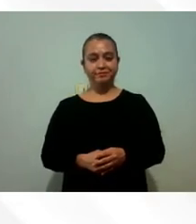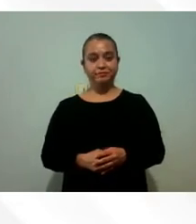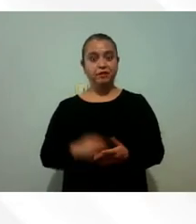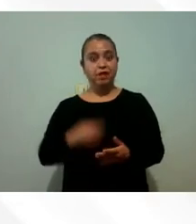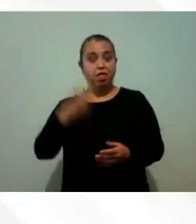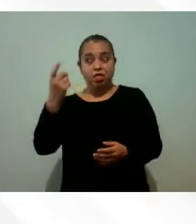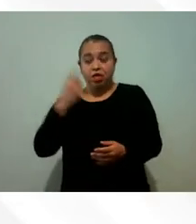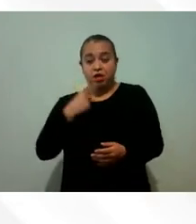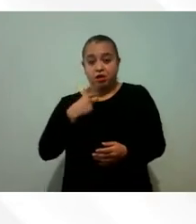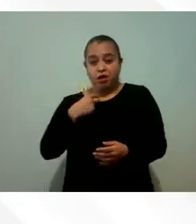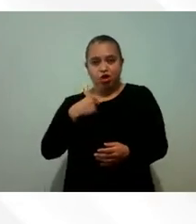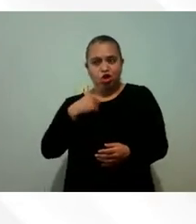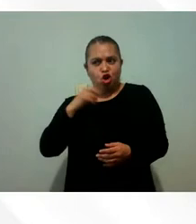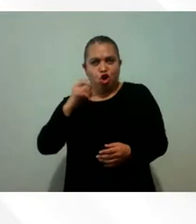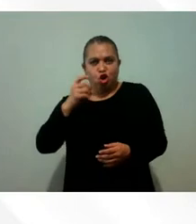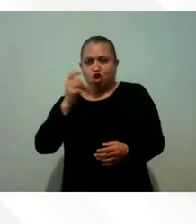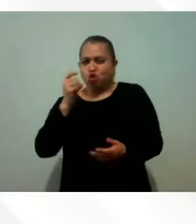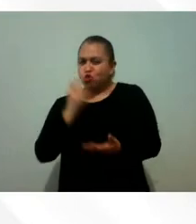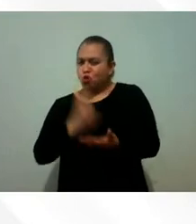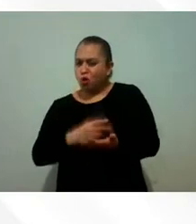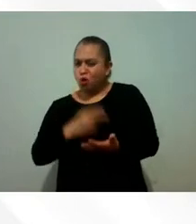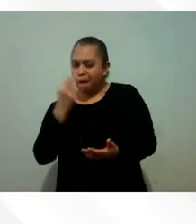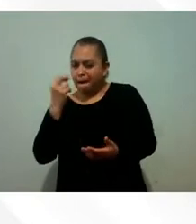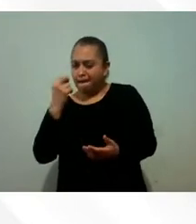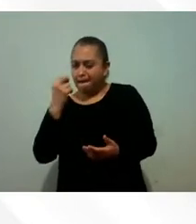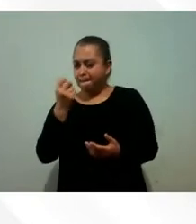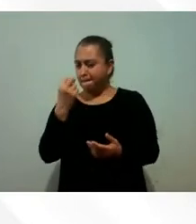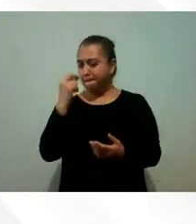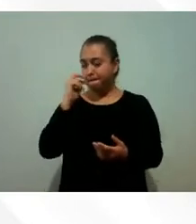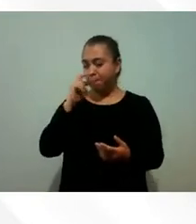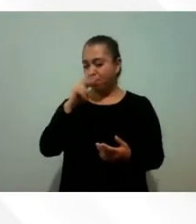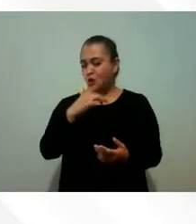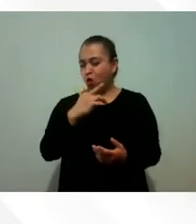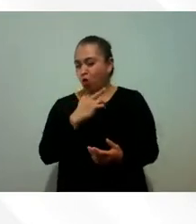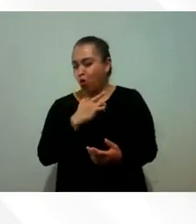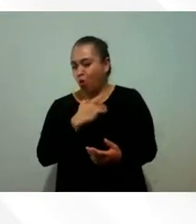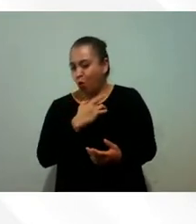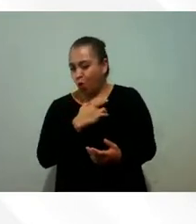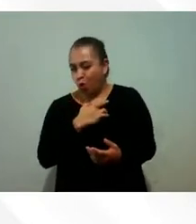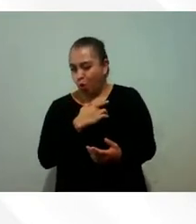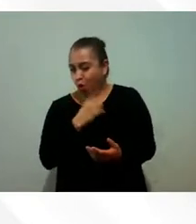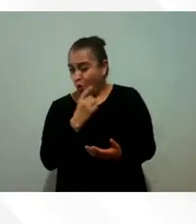Decía, solo se ve con el corazón. ¿Qué es lo que ve el corazón?